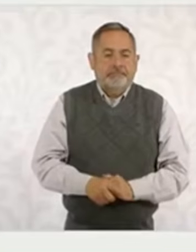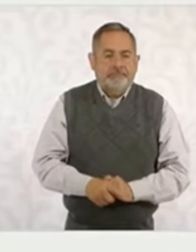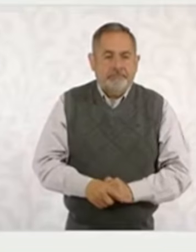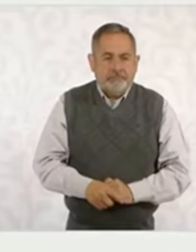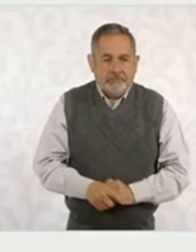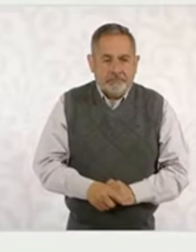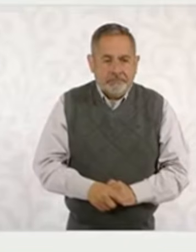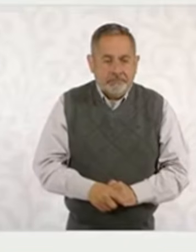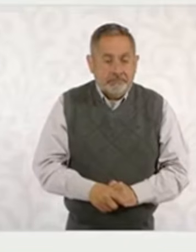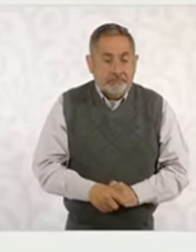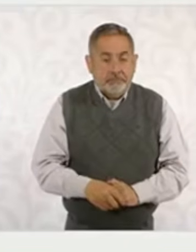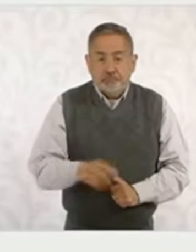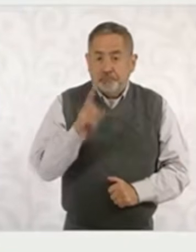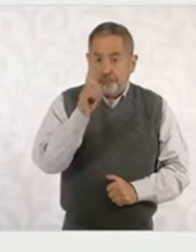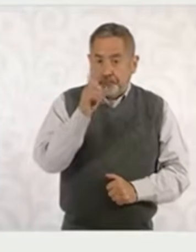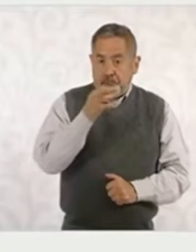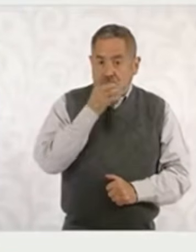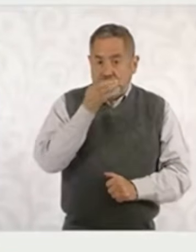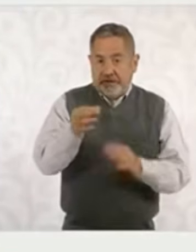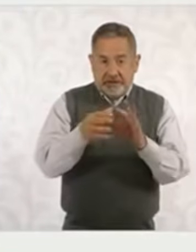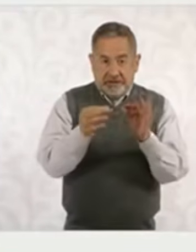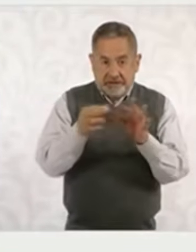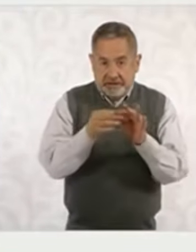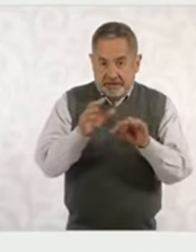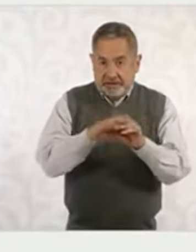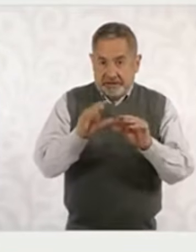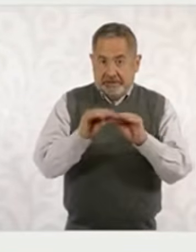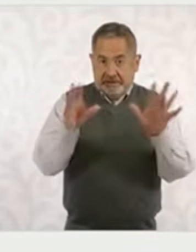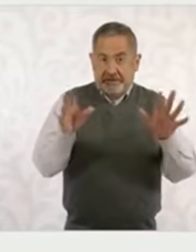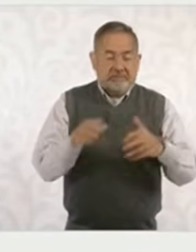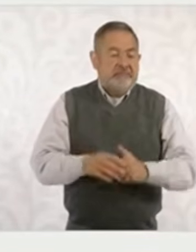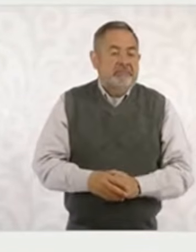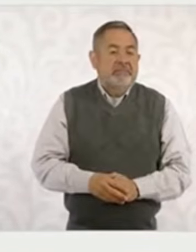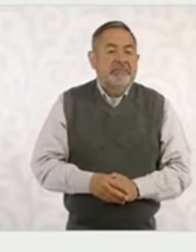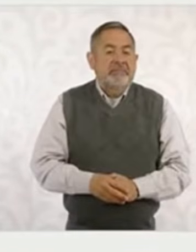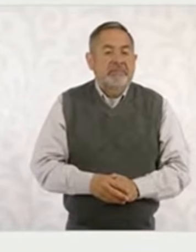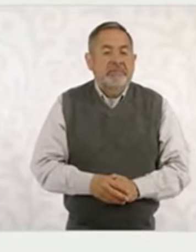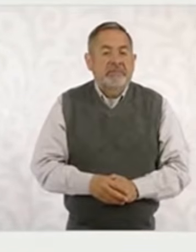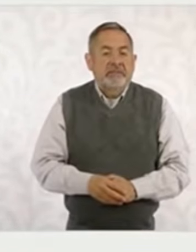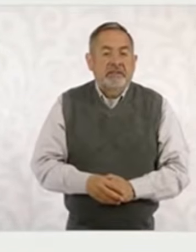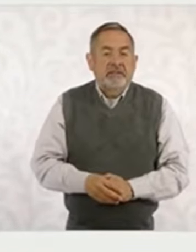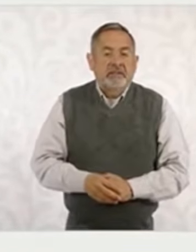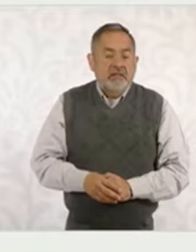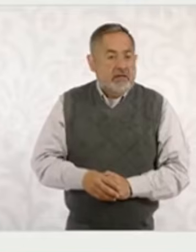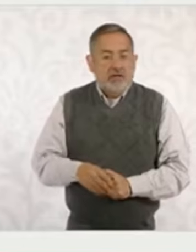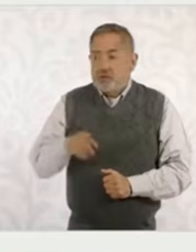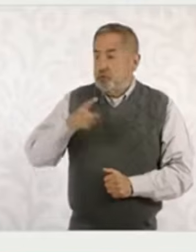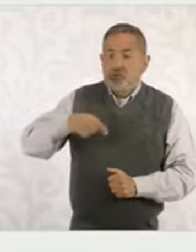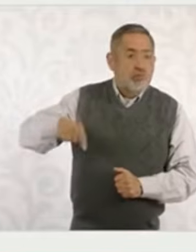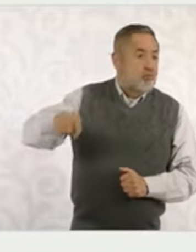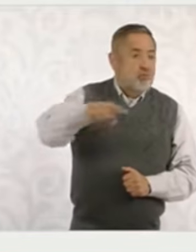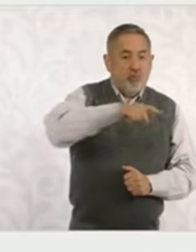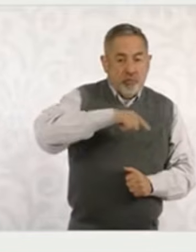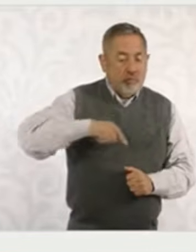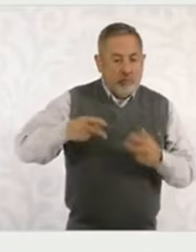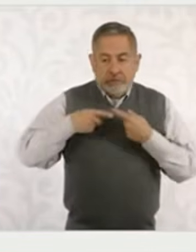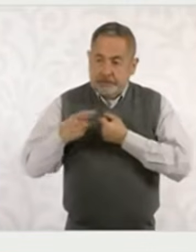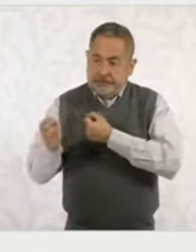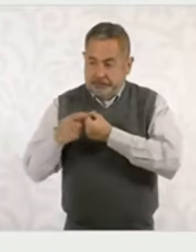Bueno, aquí es importante señalar que prácticamente todos los derechohabientes del